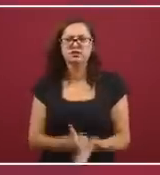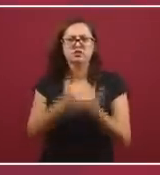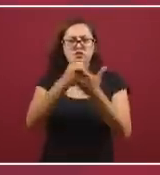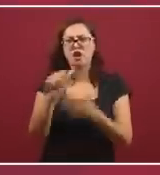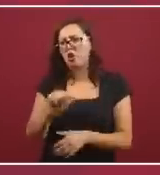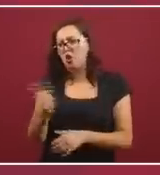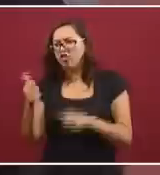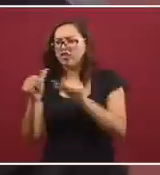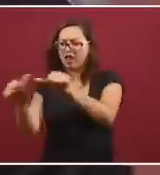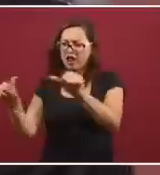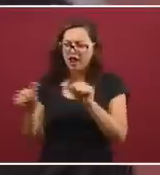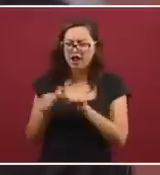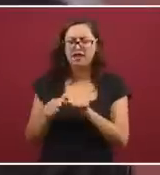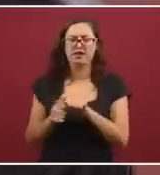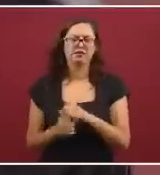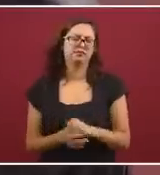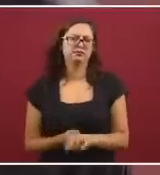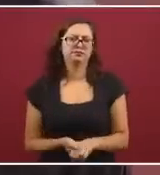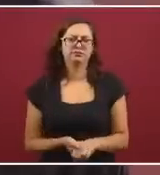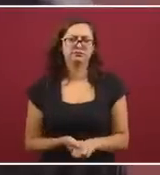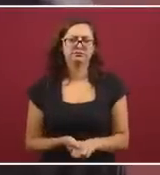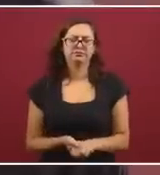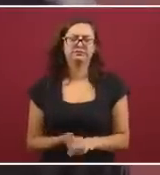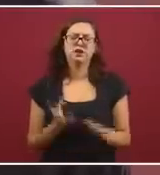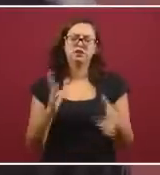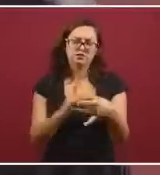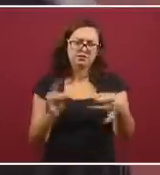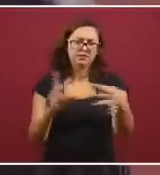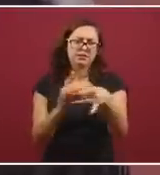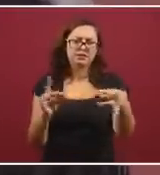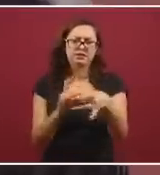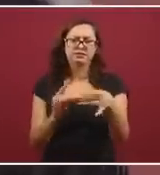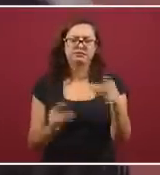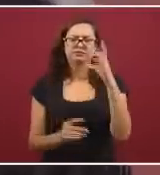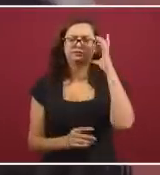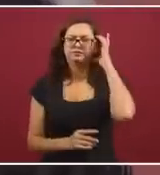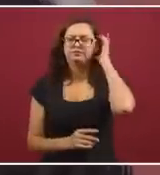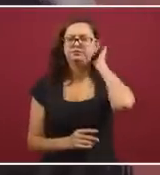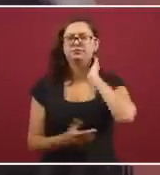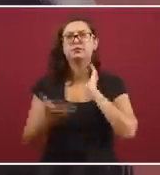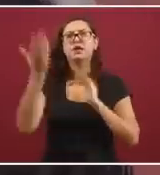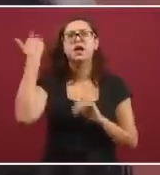tareas yo les explicaba el gobierno contrataba